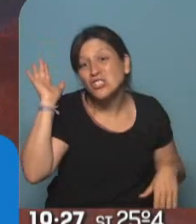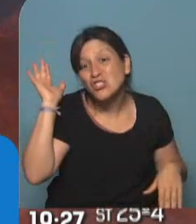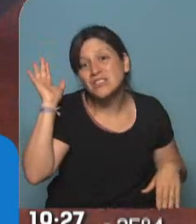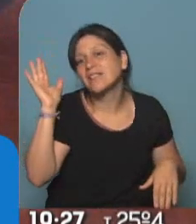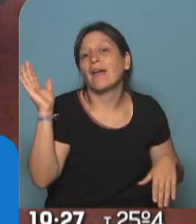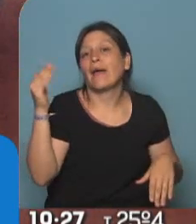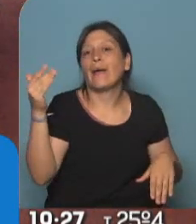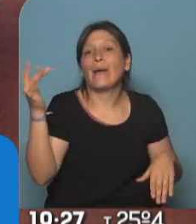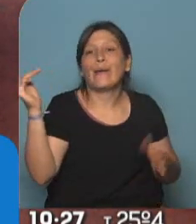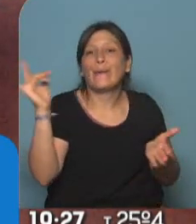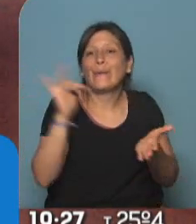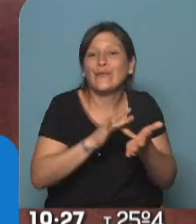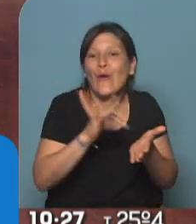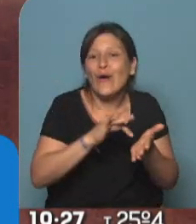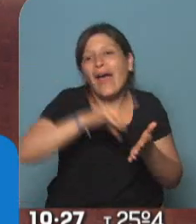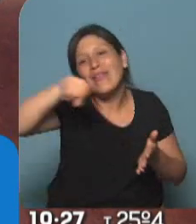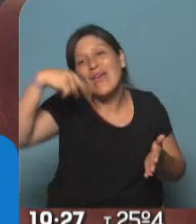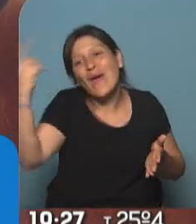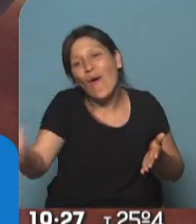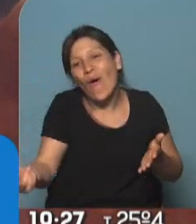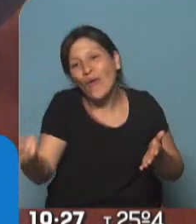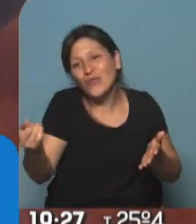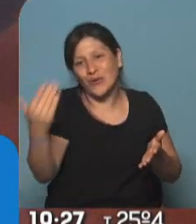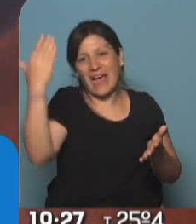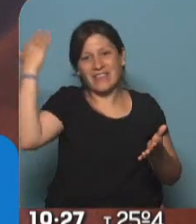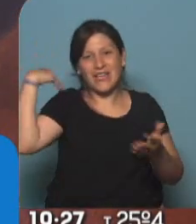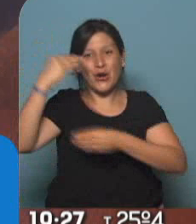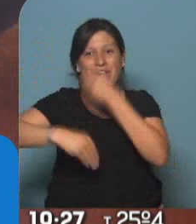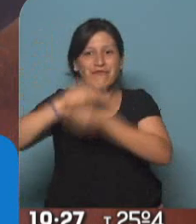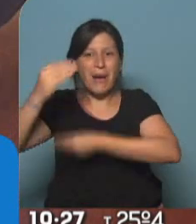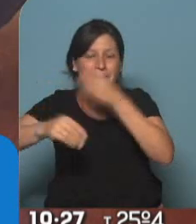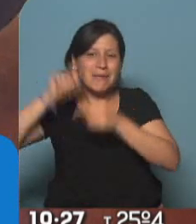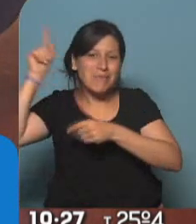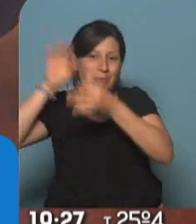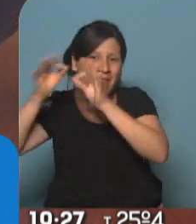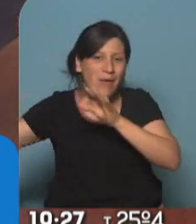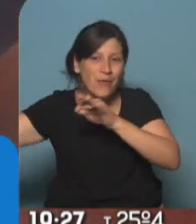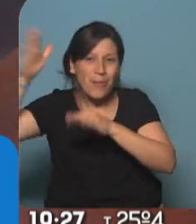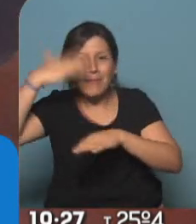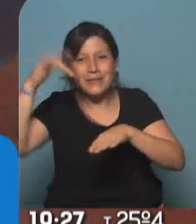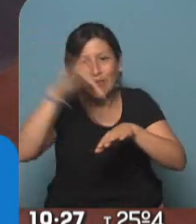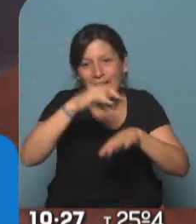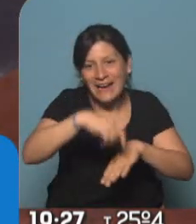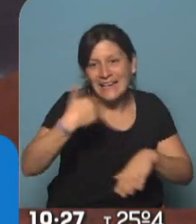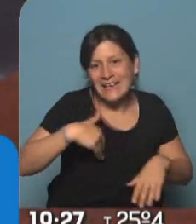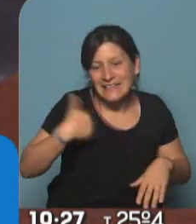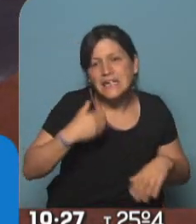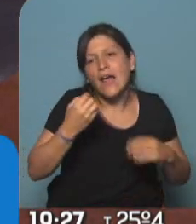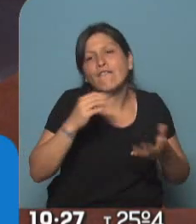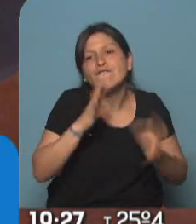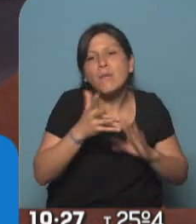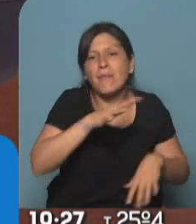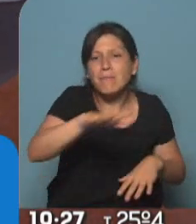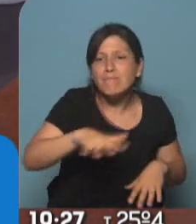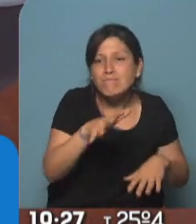por eso tener un demérito con aquellas poblaciones pueblos originarios que los hay y son argentinos